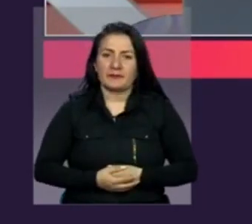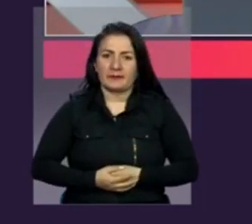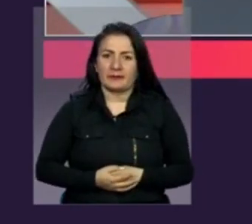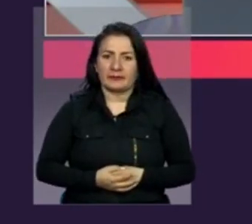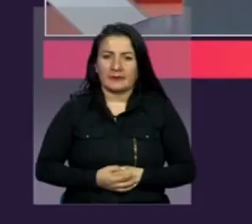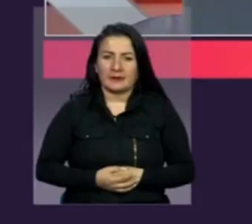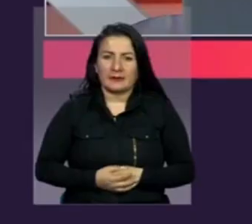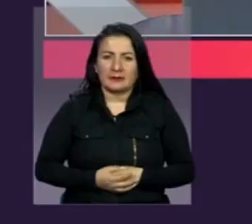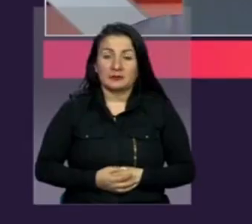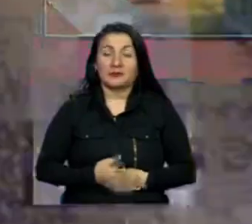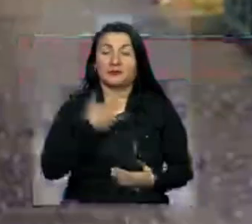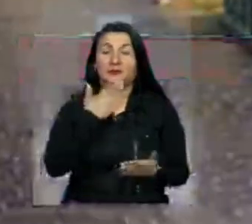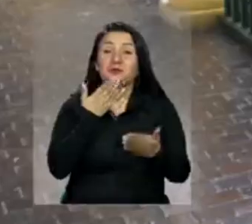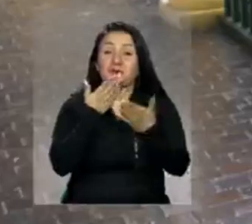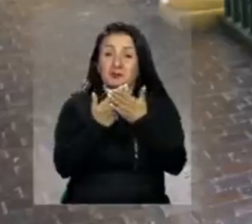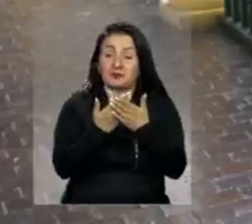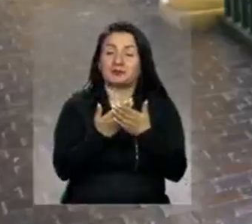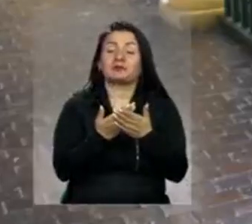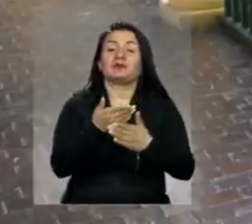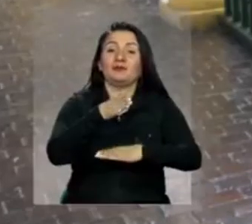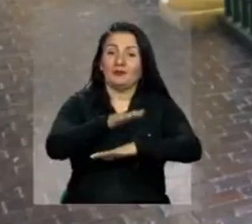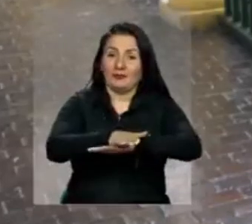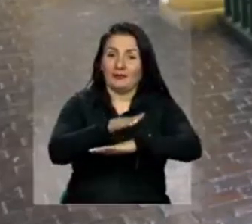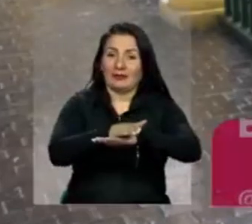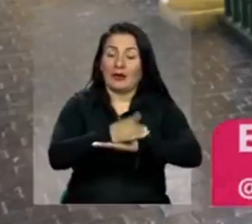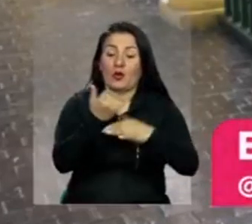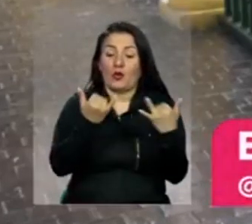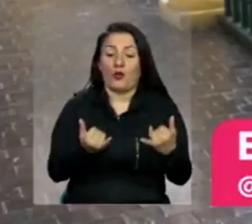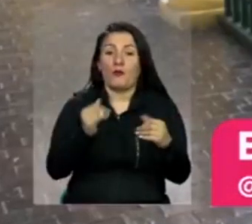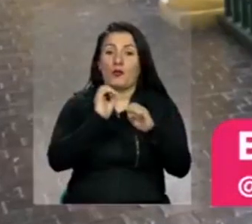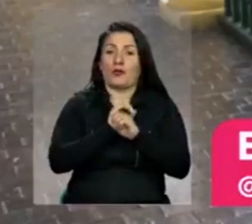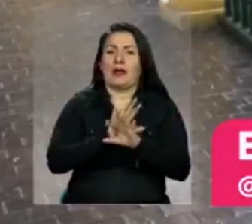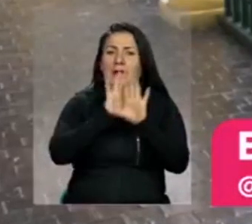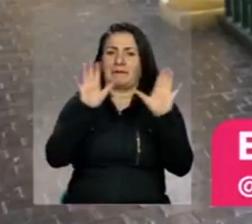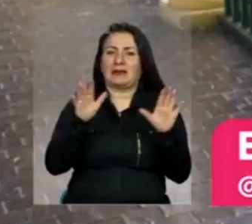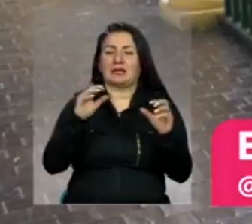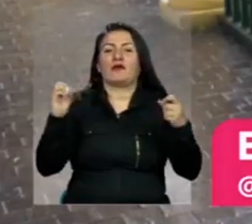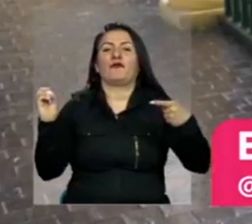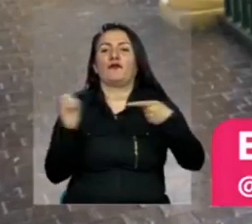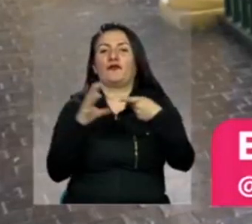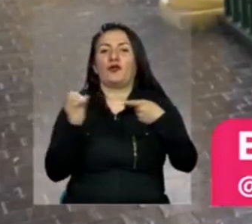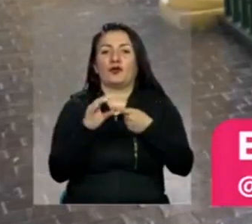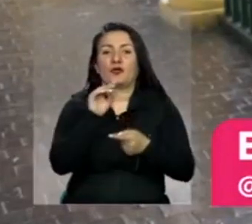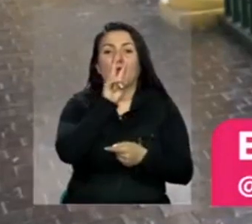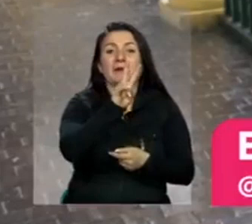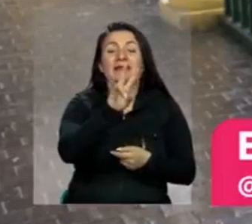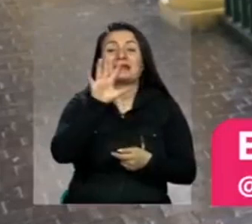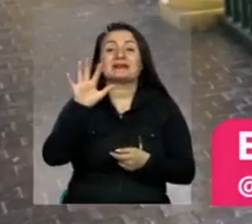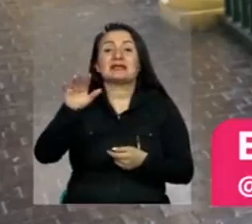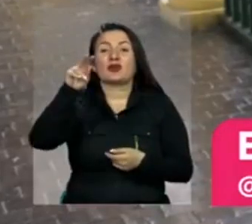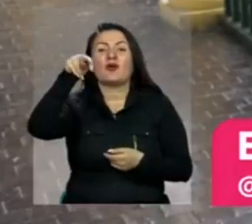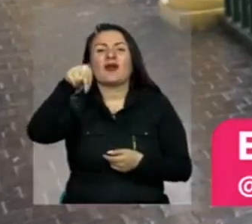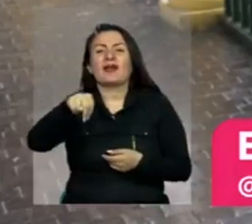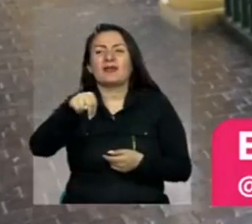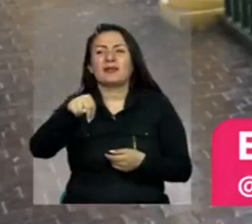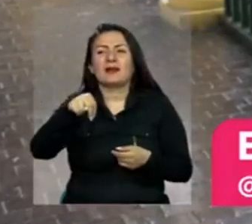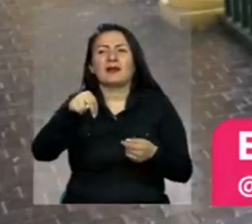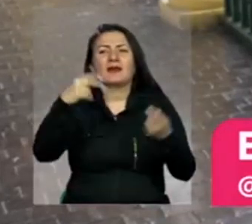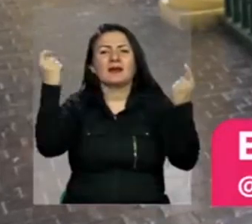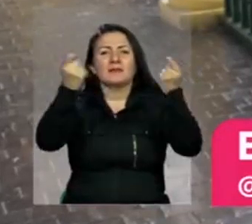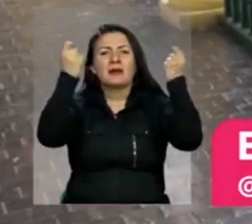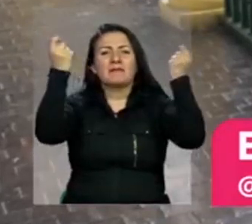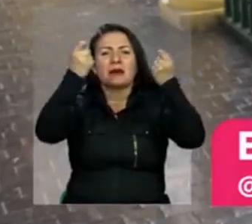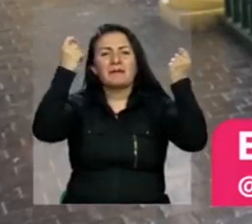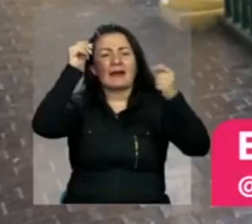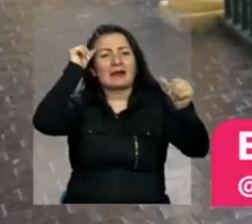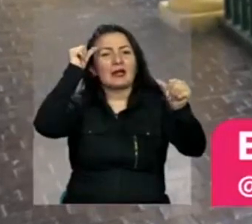Juan y televidentes, buenas tardes. Pues durante esta mañana se desarrolló el foro 25N, un evento para conmemorar este